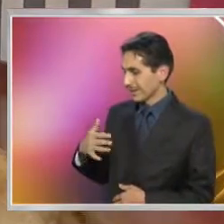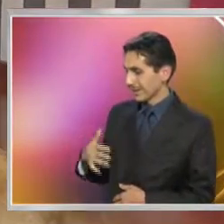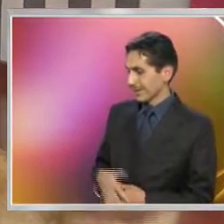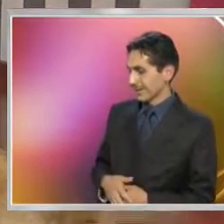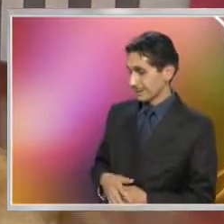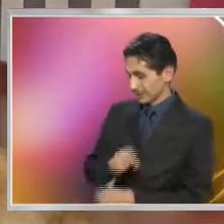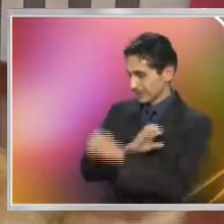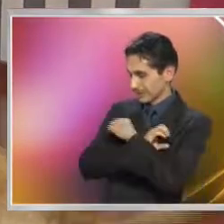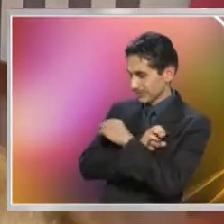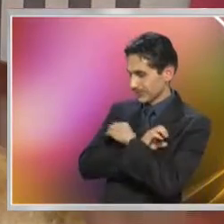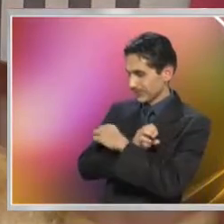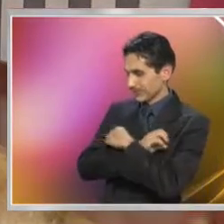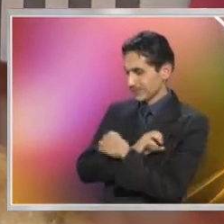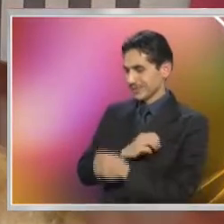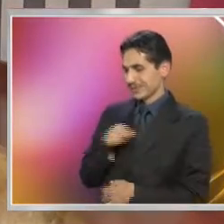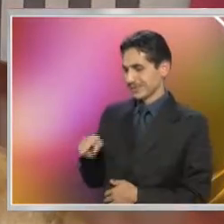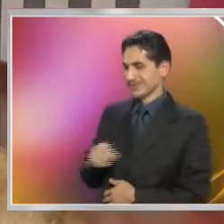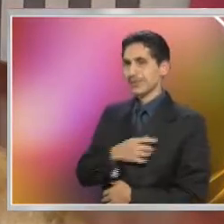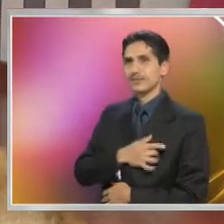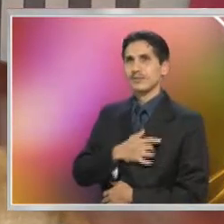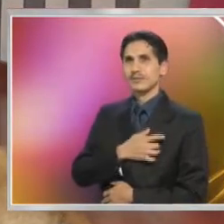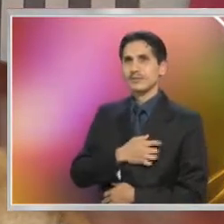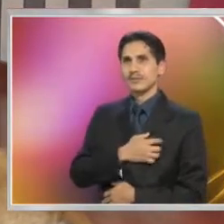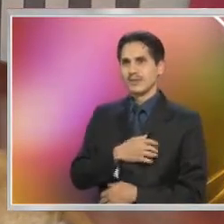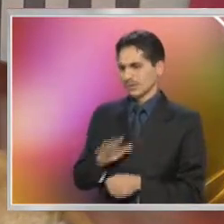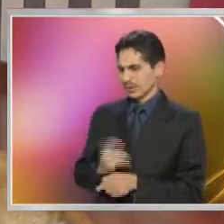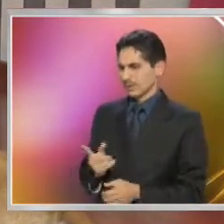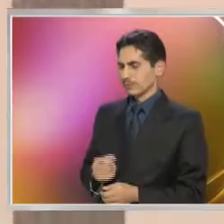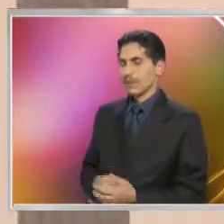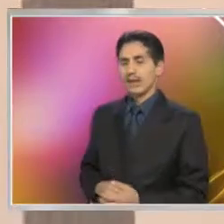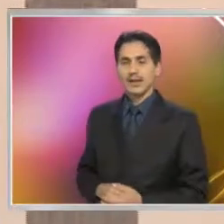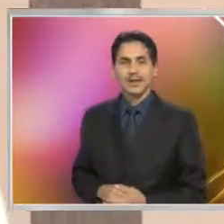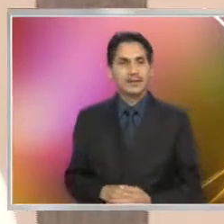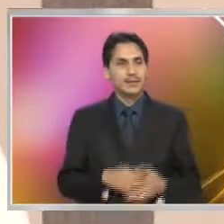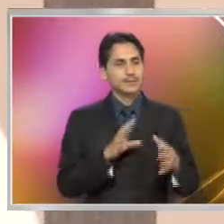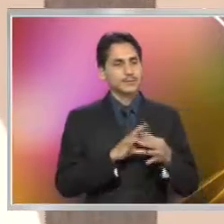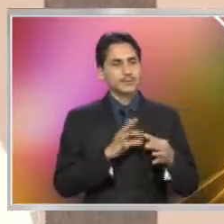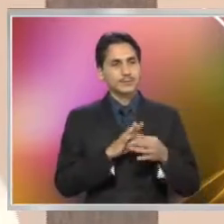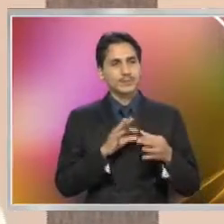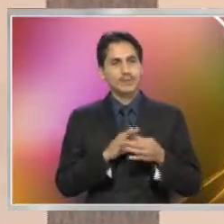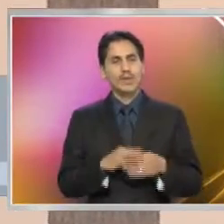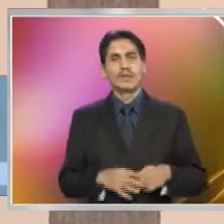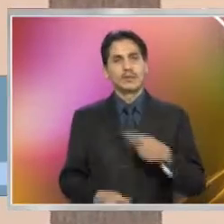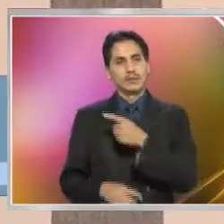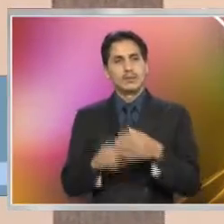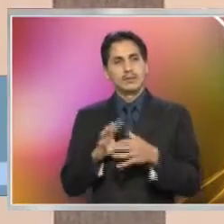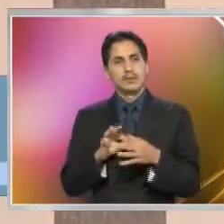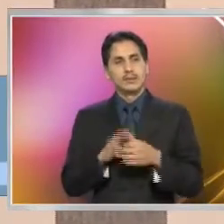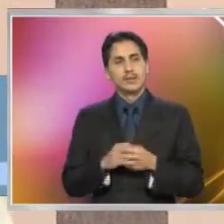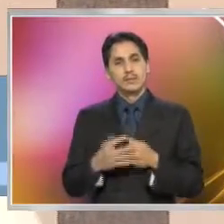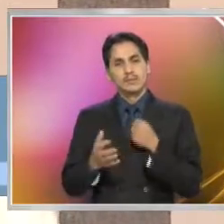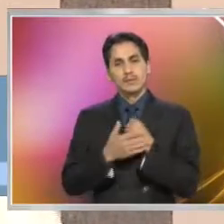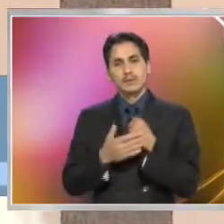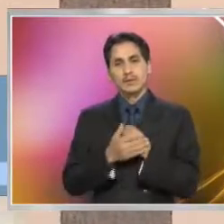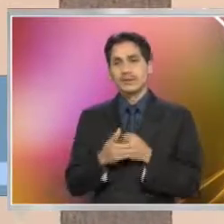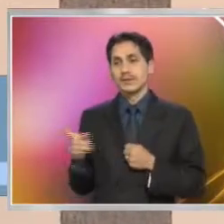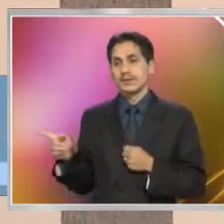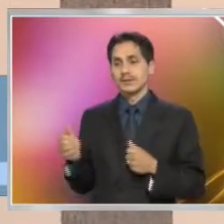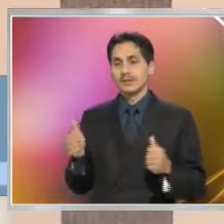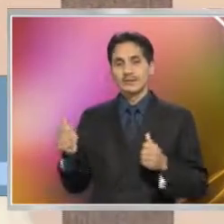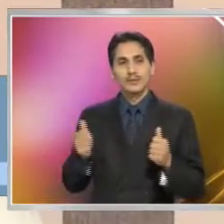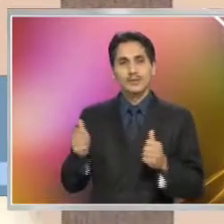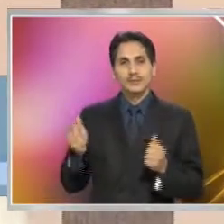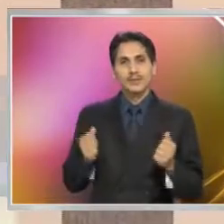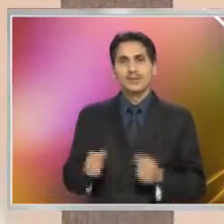muchos. Está muy contenta porque se va próximamente a participar en la Mundial. Gabriel y Merlina, junto también con Matilda, que es otra de